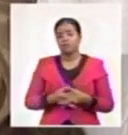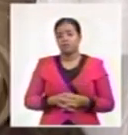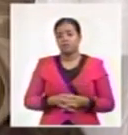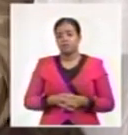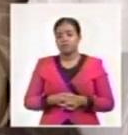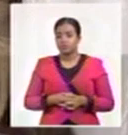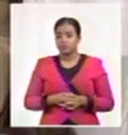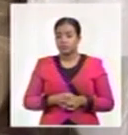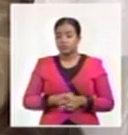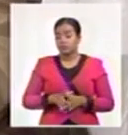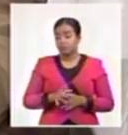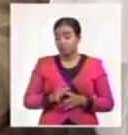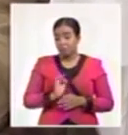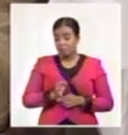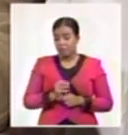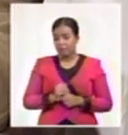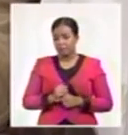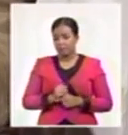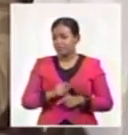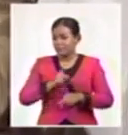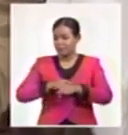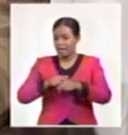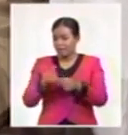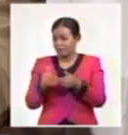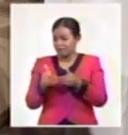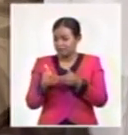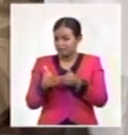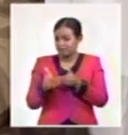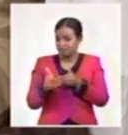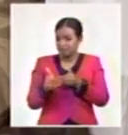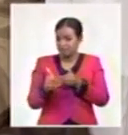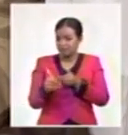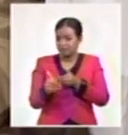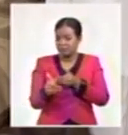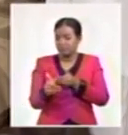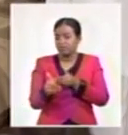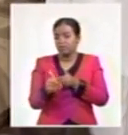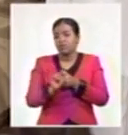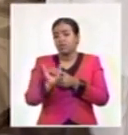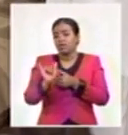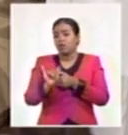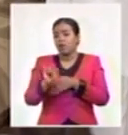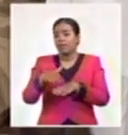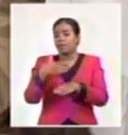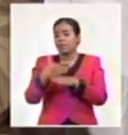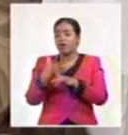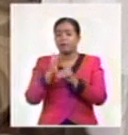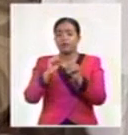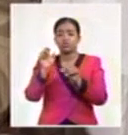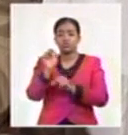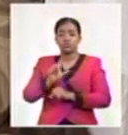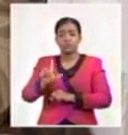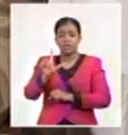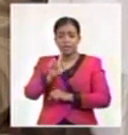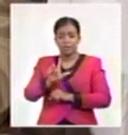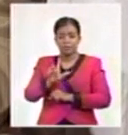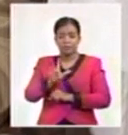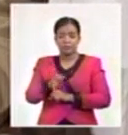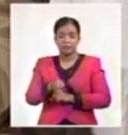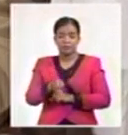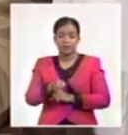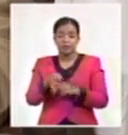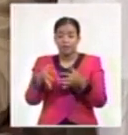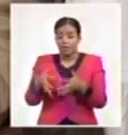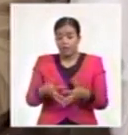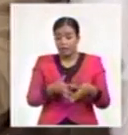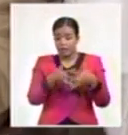Guerra Fría y también después que se desploma el socialismo en Europa del Este y se desintegra la Unión Soviética. El papel de los Estados Unidos sigue